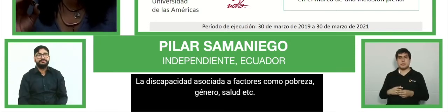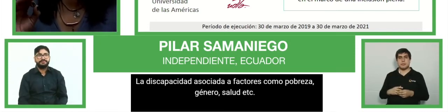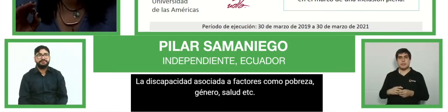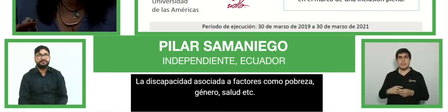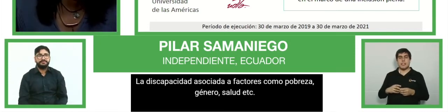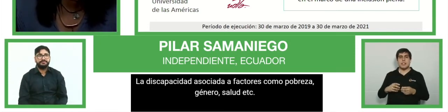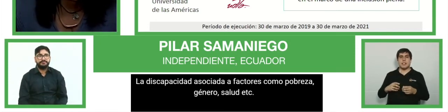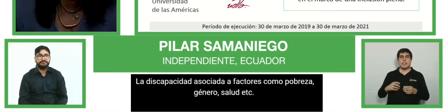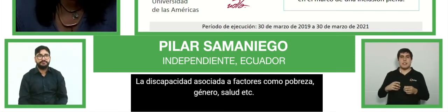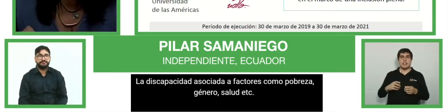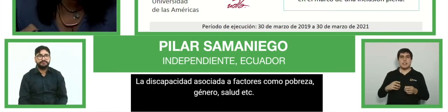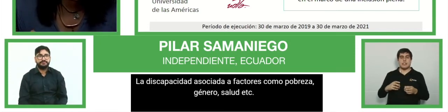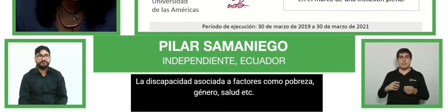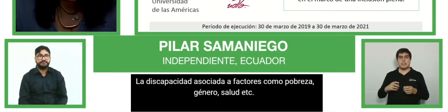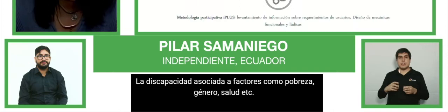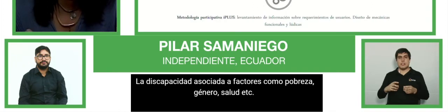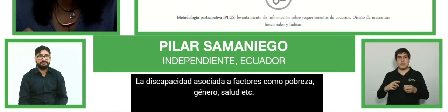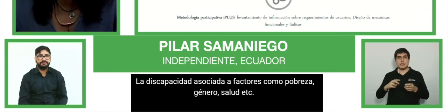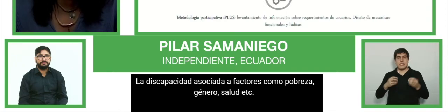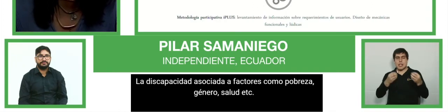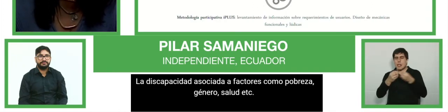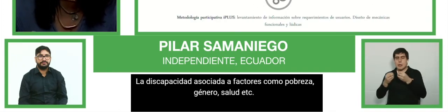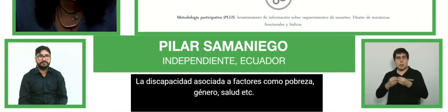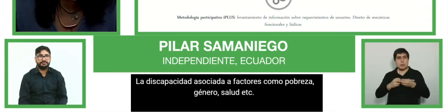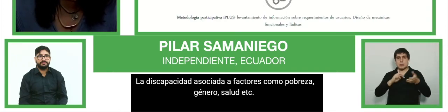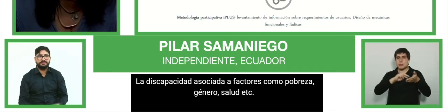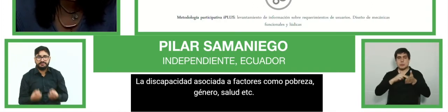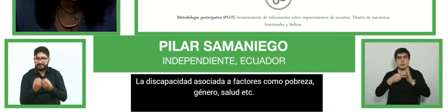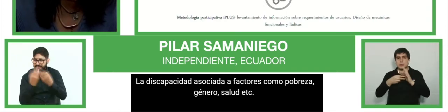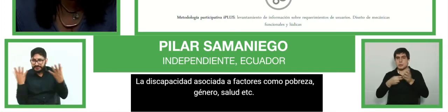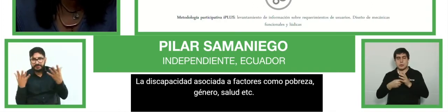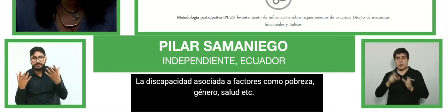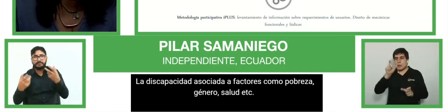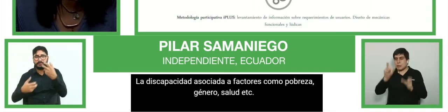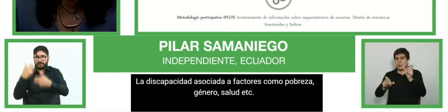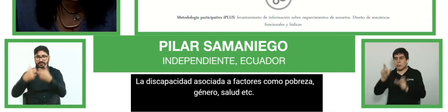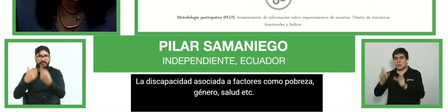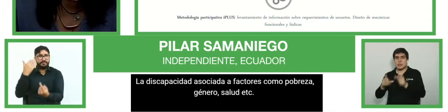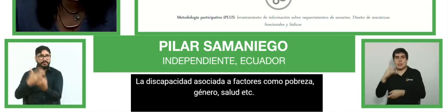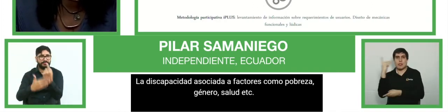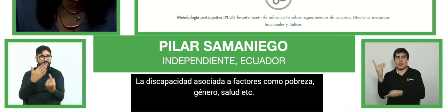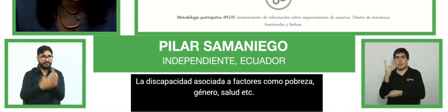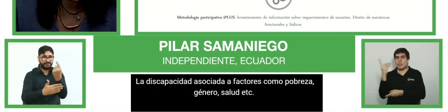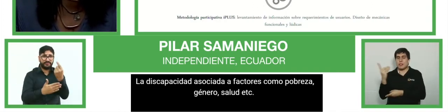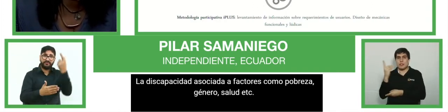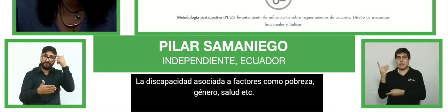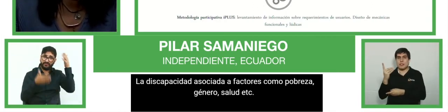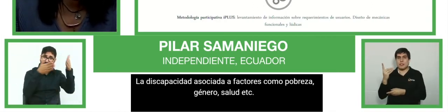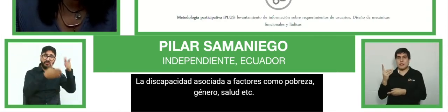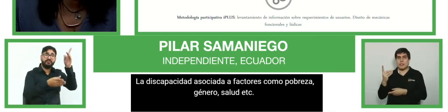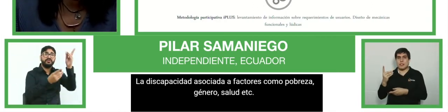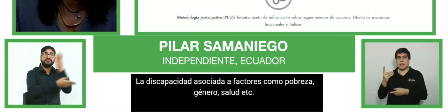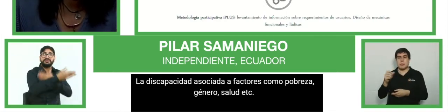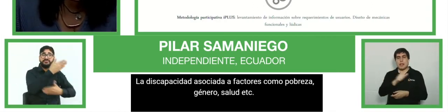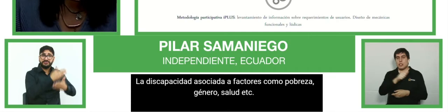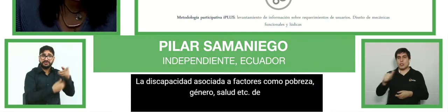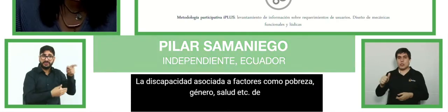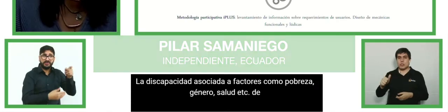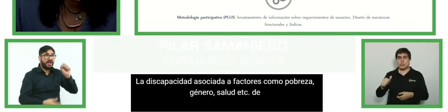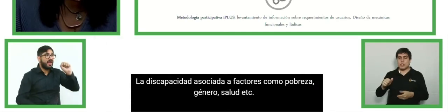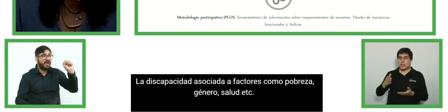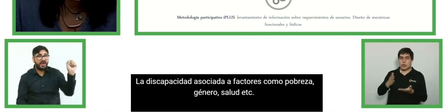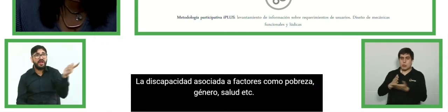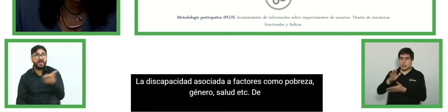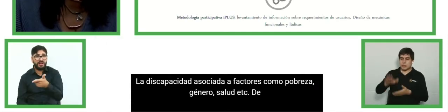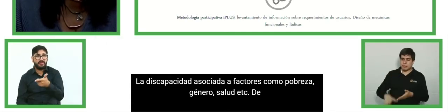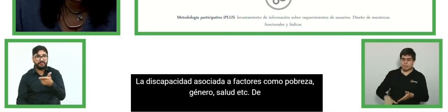graves repercusiones para el colectivo de estudiantes con discapacidad en todos los niveles. desde la educación